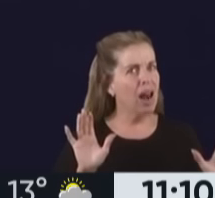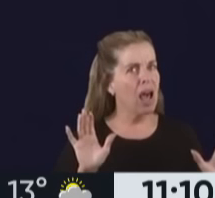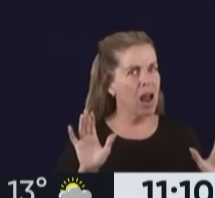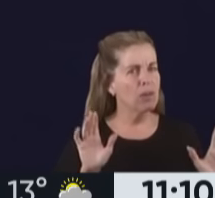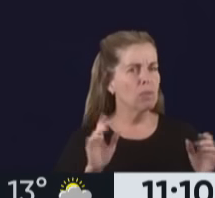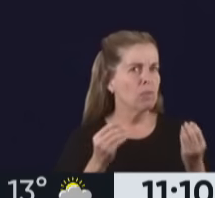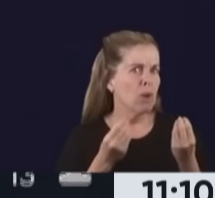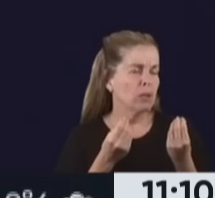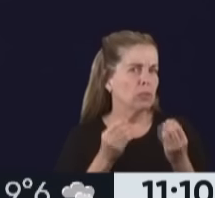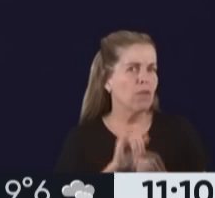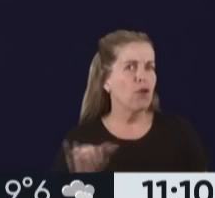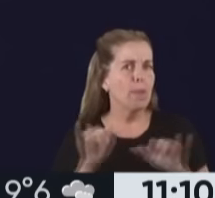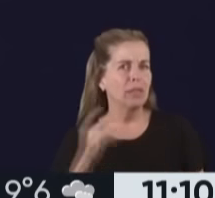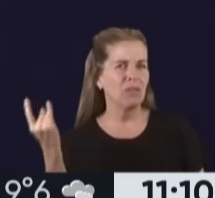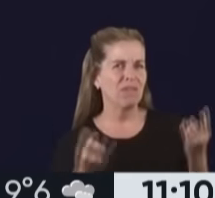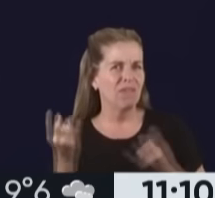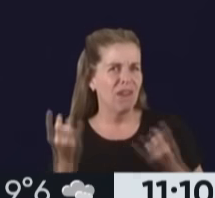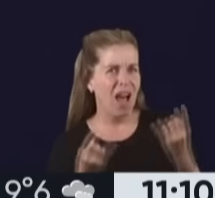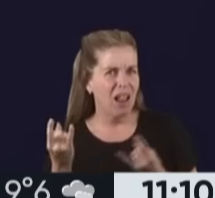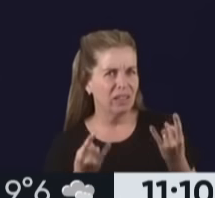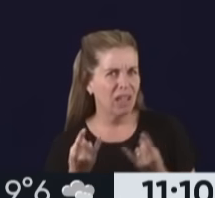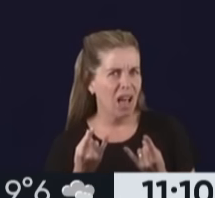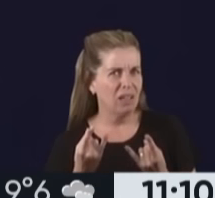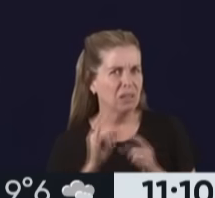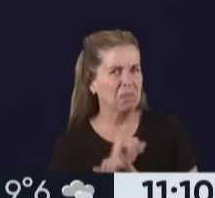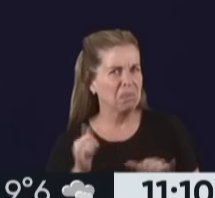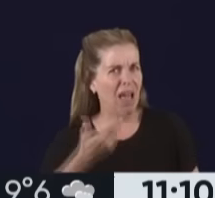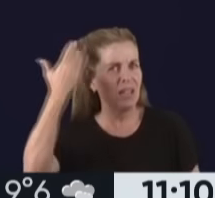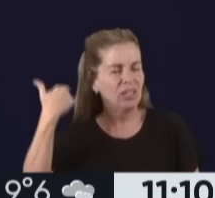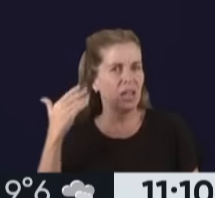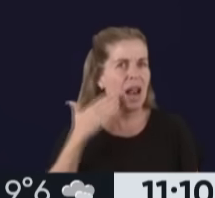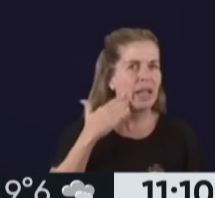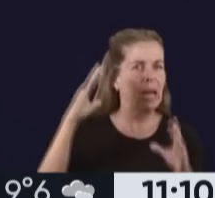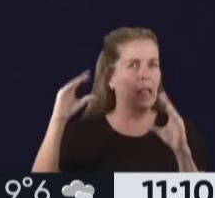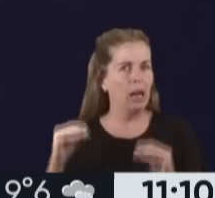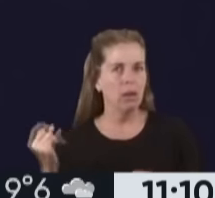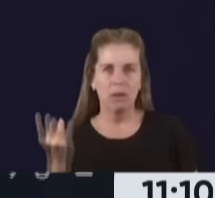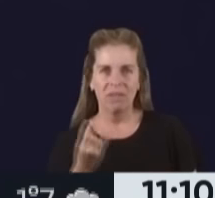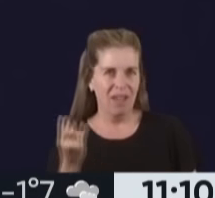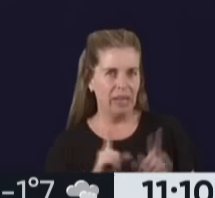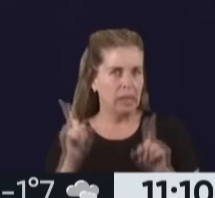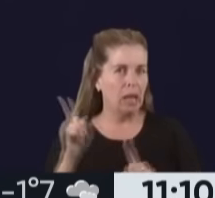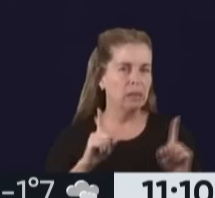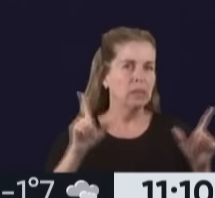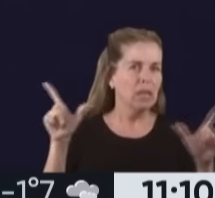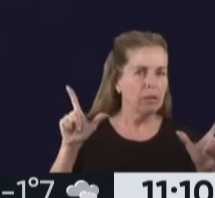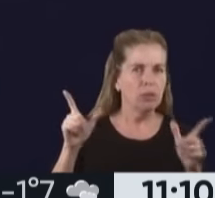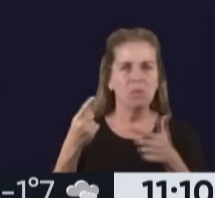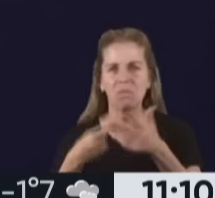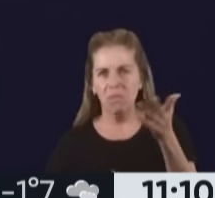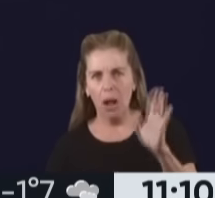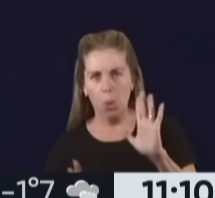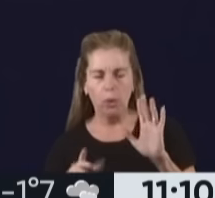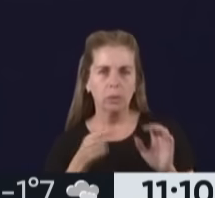una serie de noticias falsas que circularon ayer por la tarde-noche, en algunos medios de comunicación.